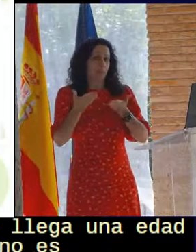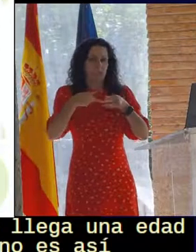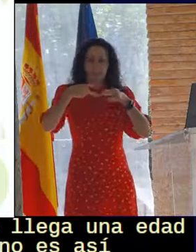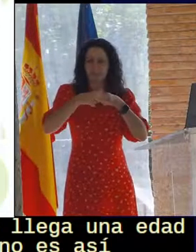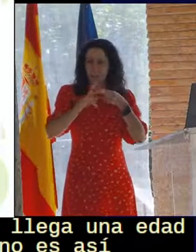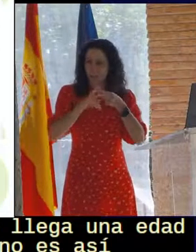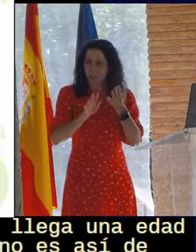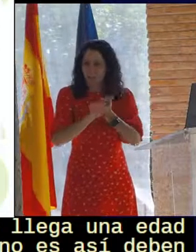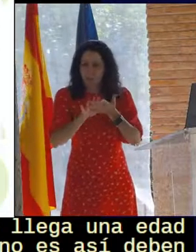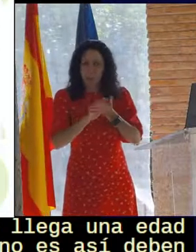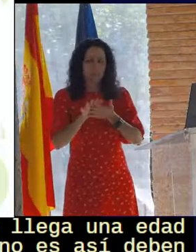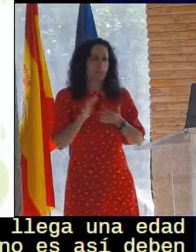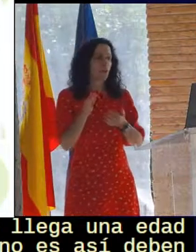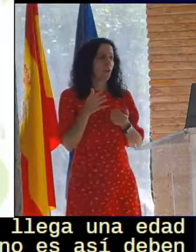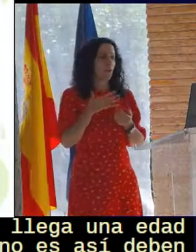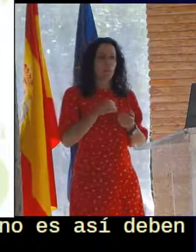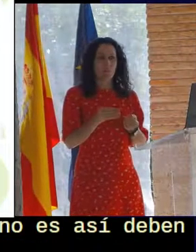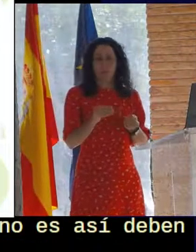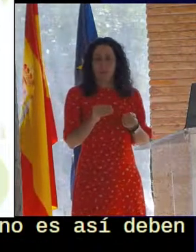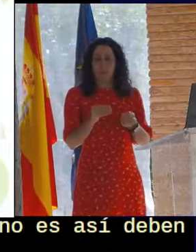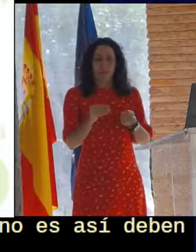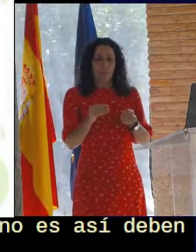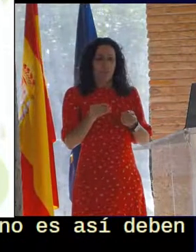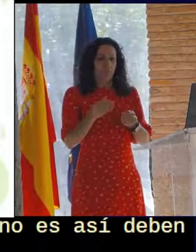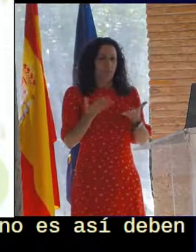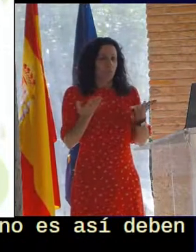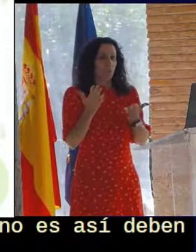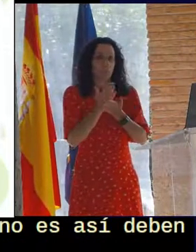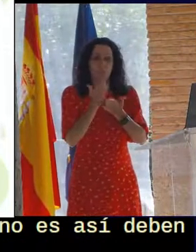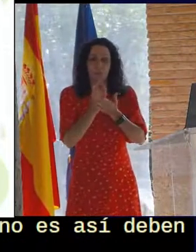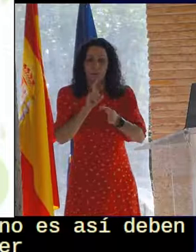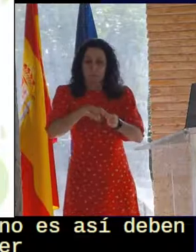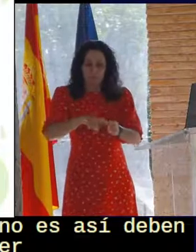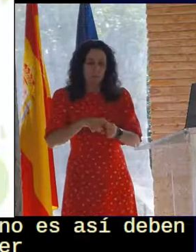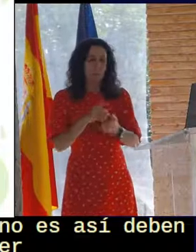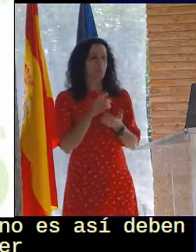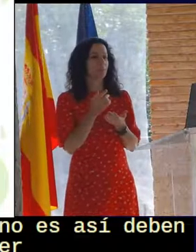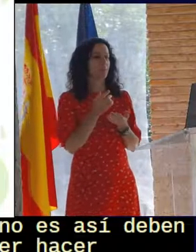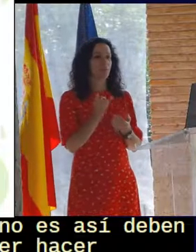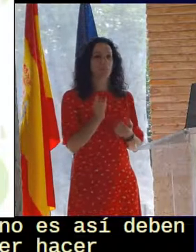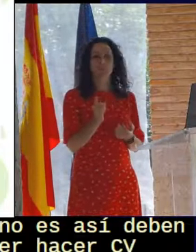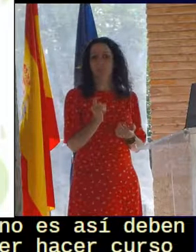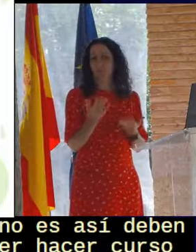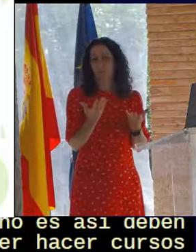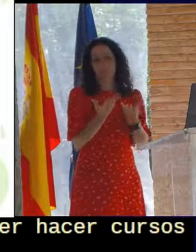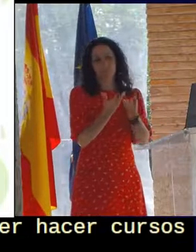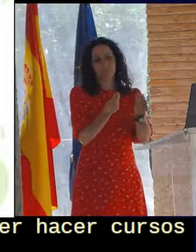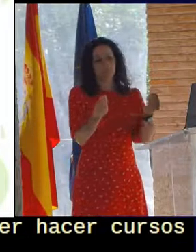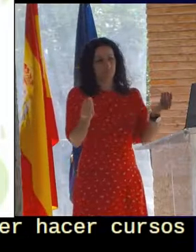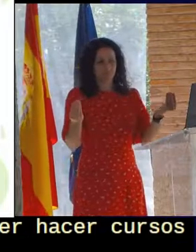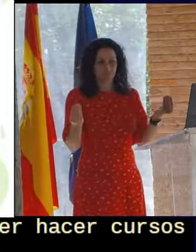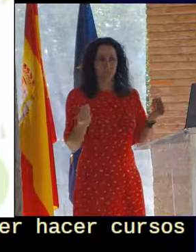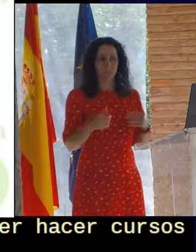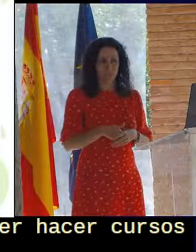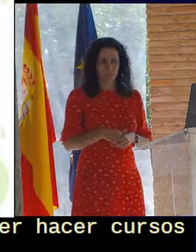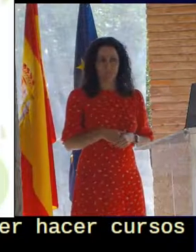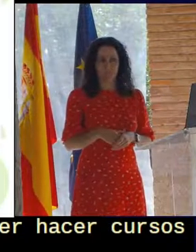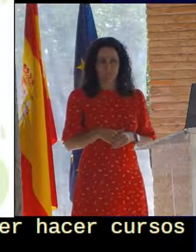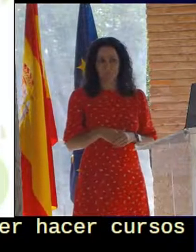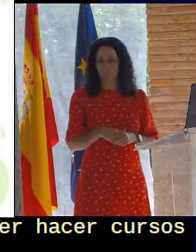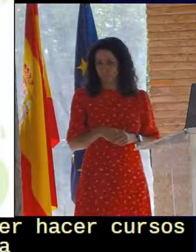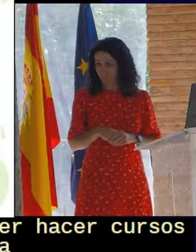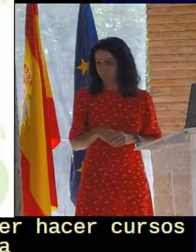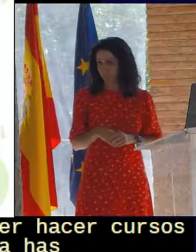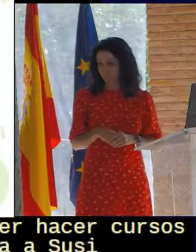así deben eh aprender en lengua de sisos A lo mejor en un taller hacer cursos para aprender los padres y poderle dar la